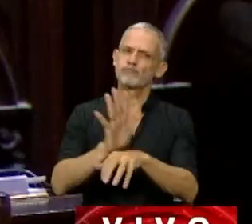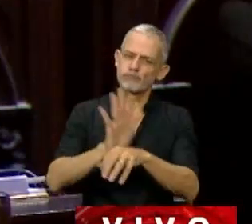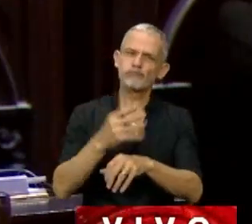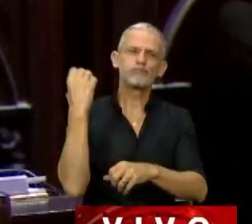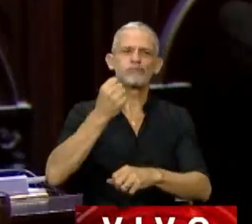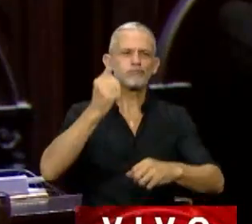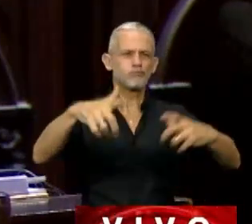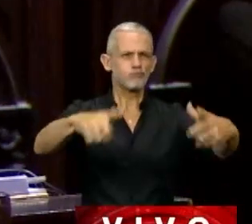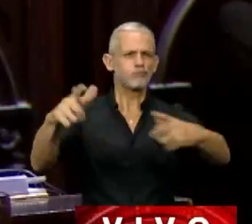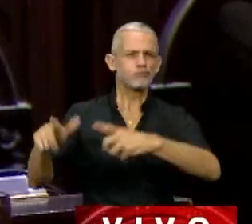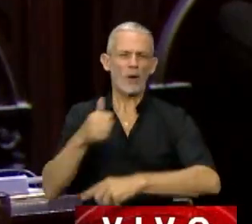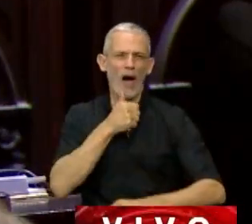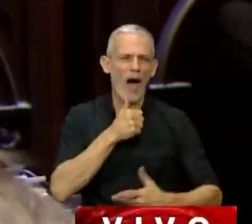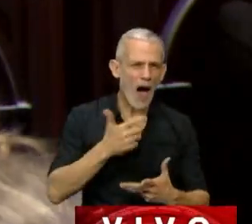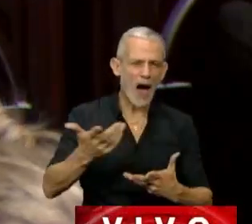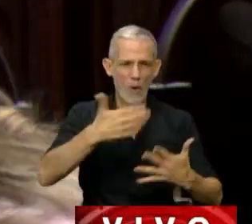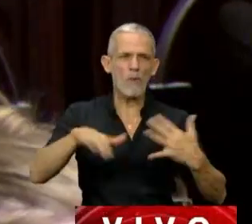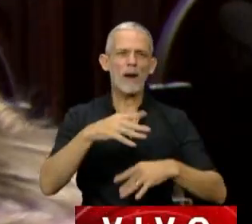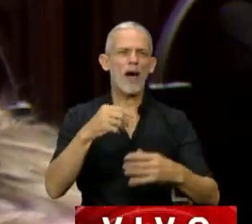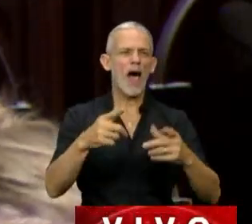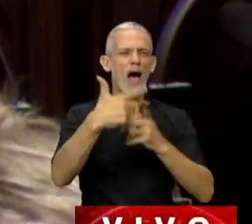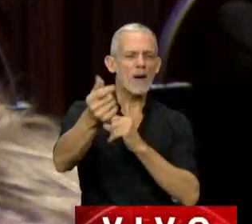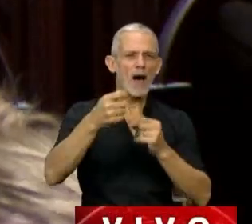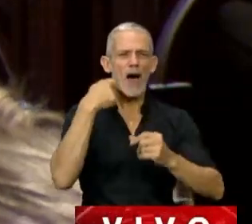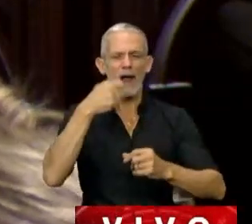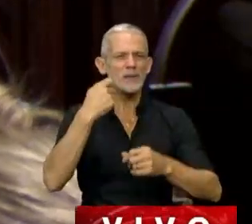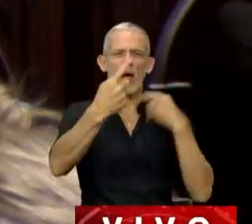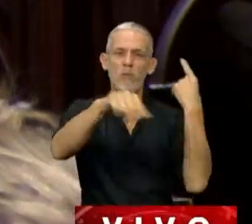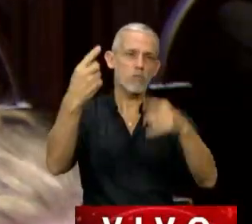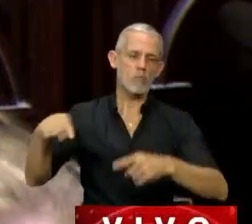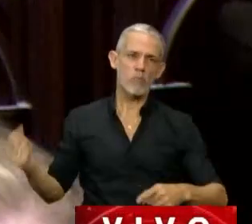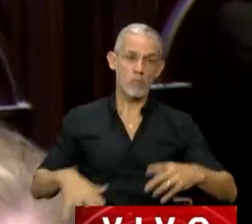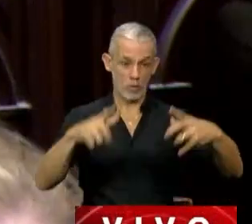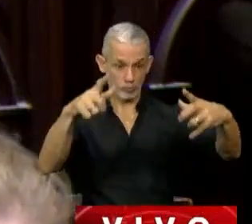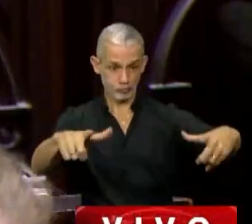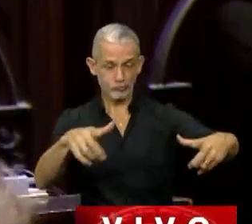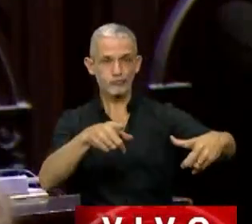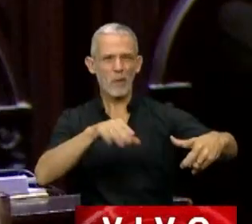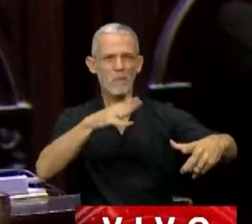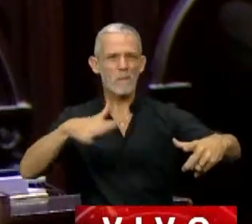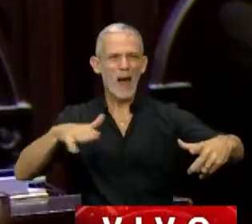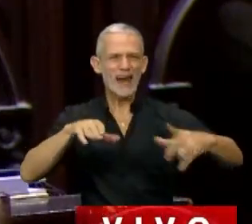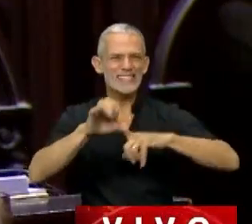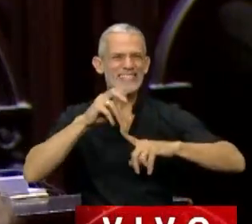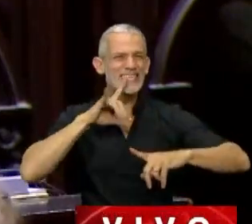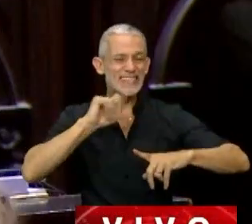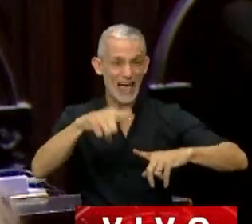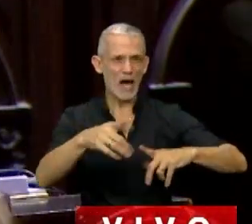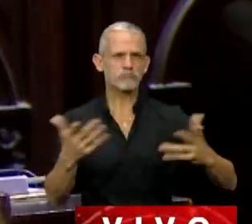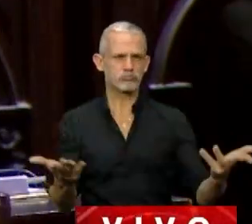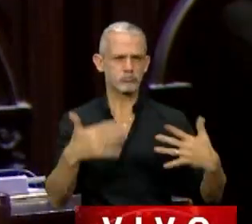clave para la conservación de la biodiversidad. Este espejo de agua es